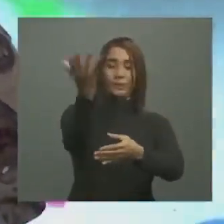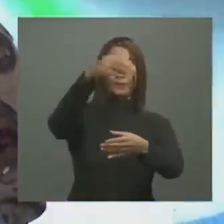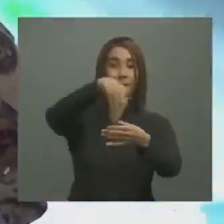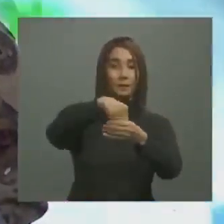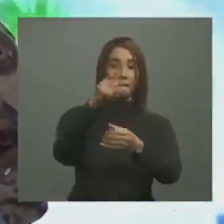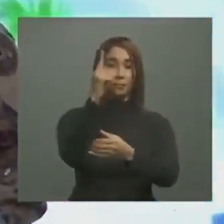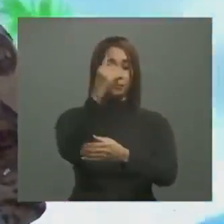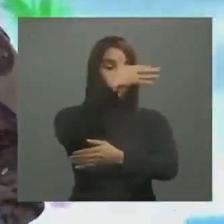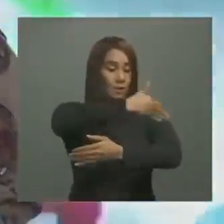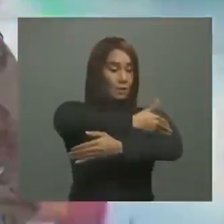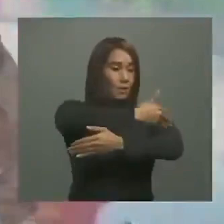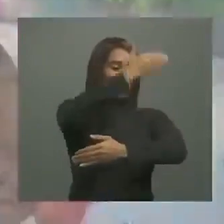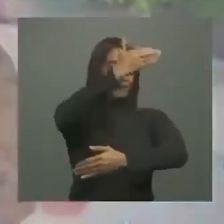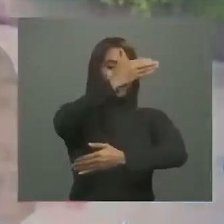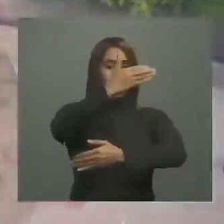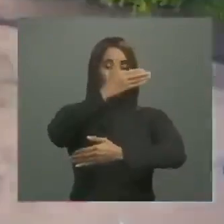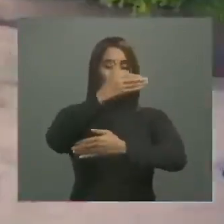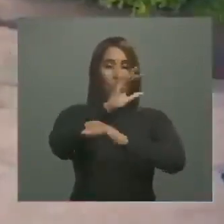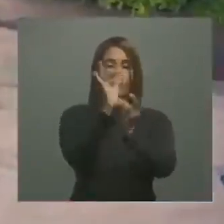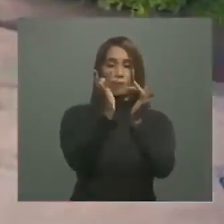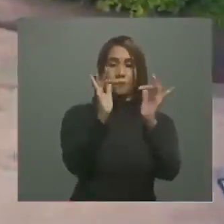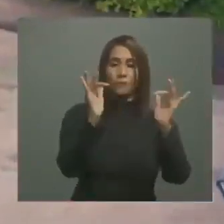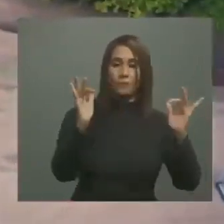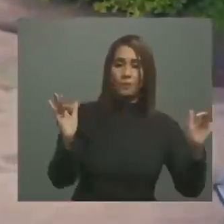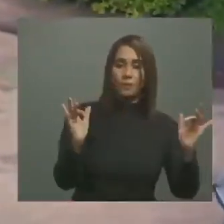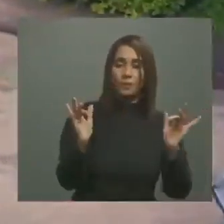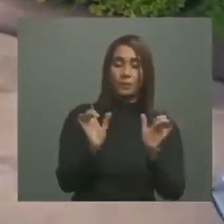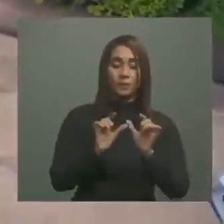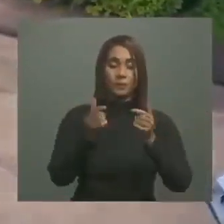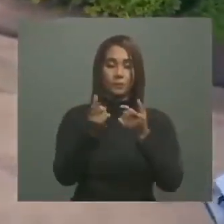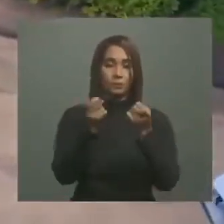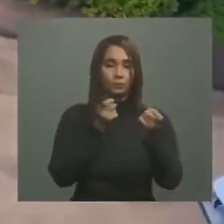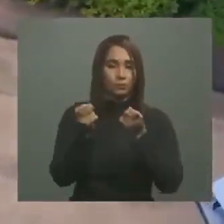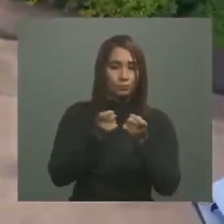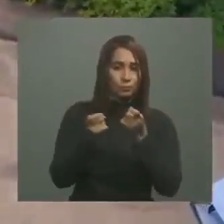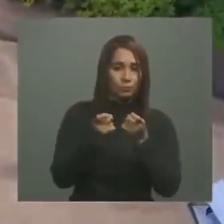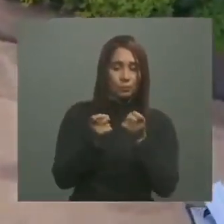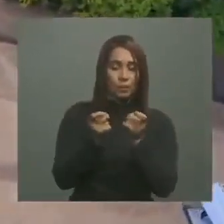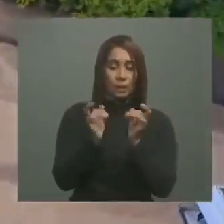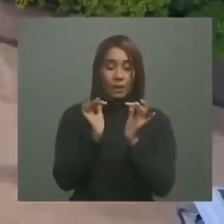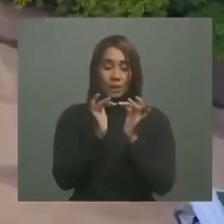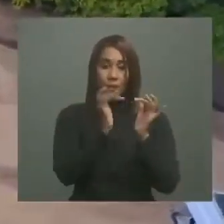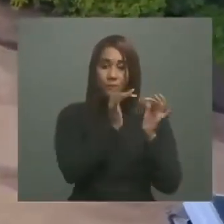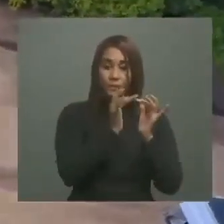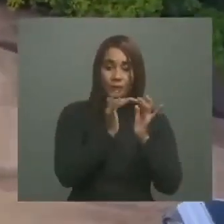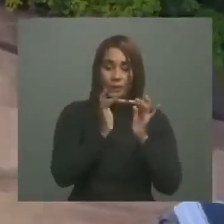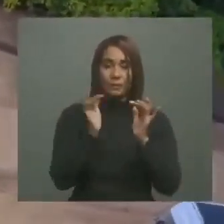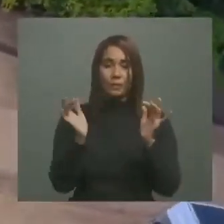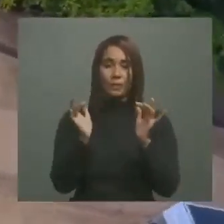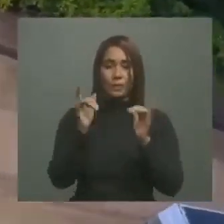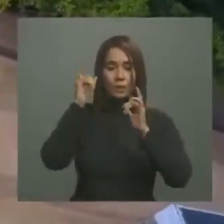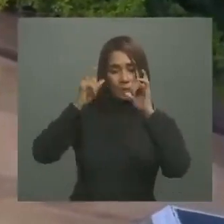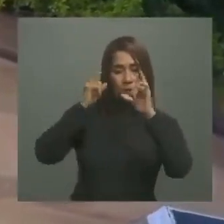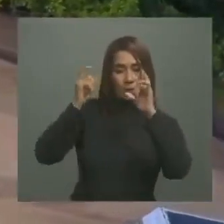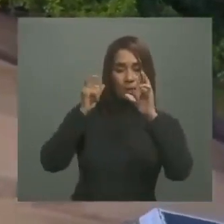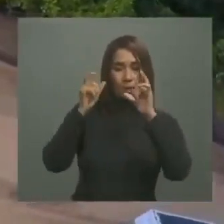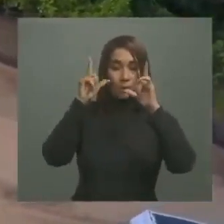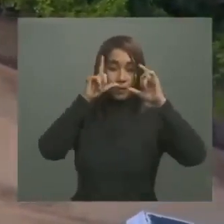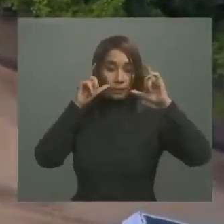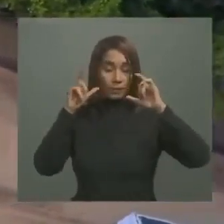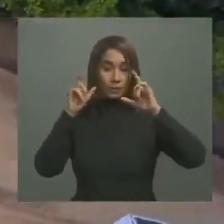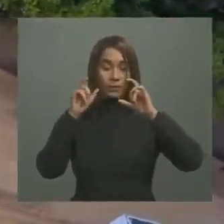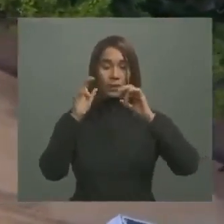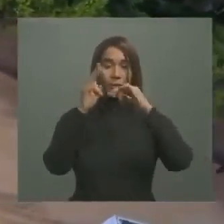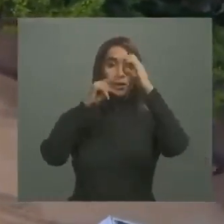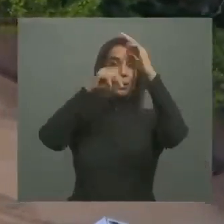Mayor, dice que los tramos construidos se sitúan en los pasos fronterizos de Jimaní, Elías Piña, etcétera, y que eso ha sido realizado por el Ejército